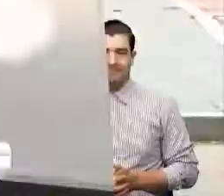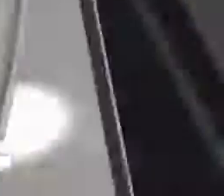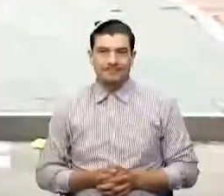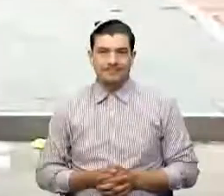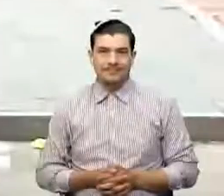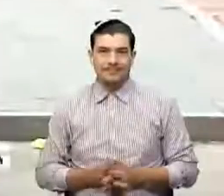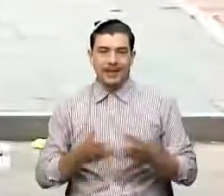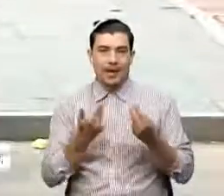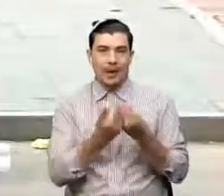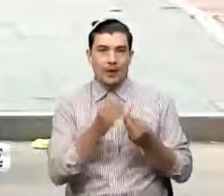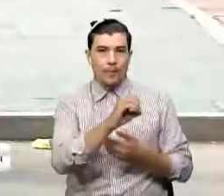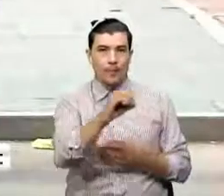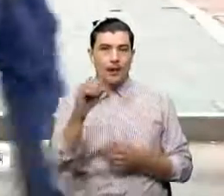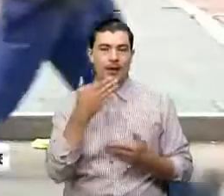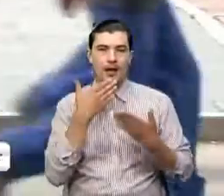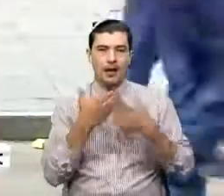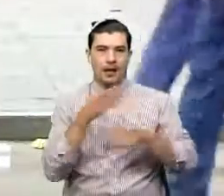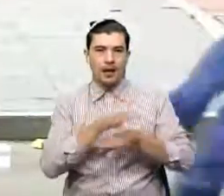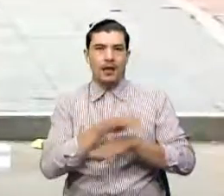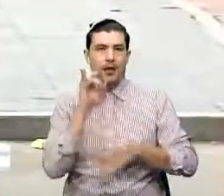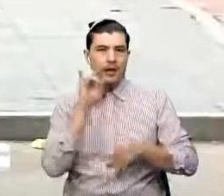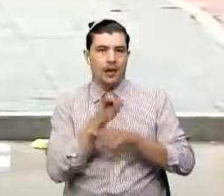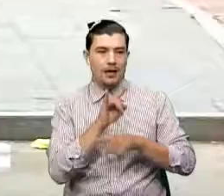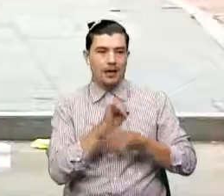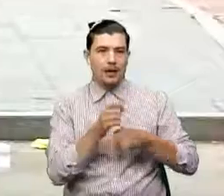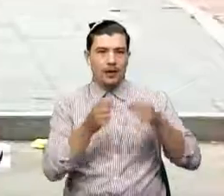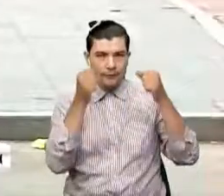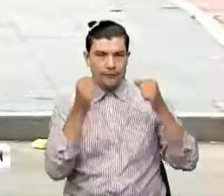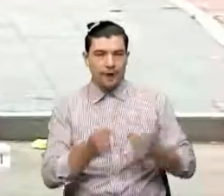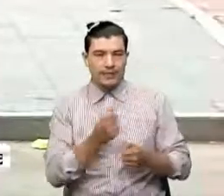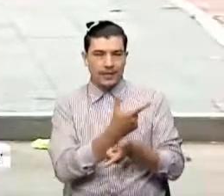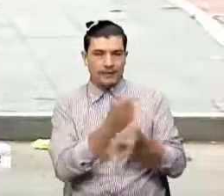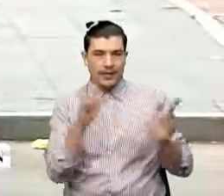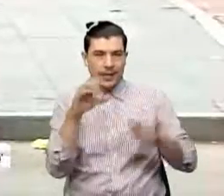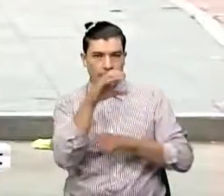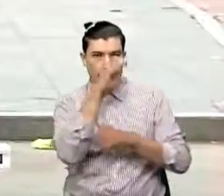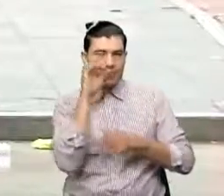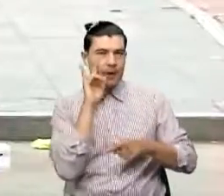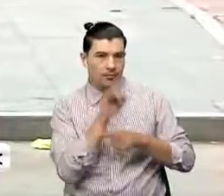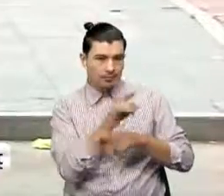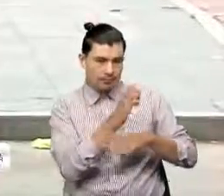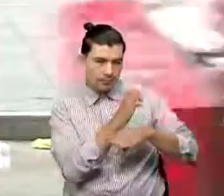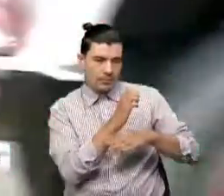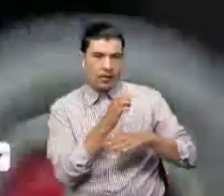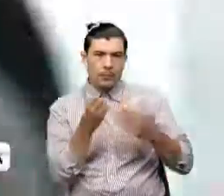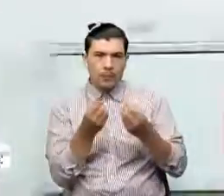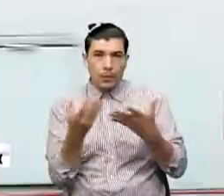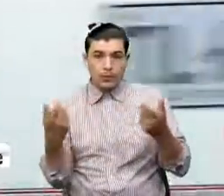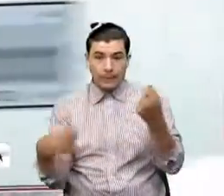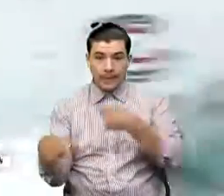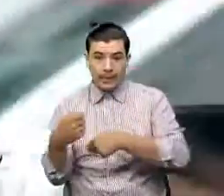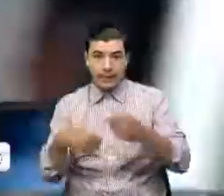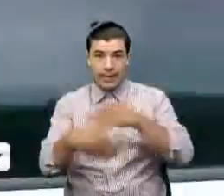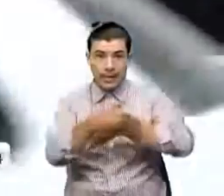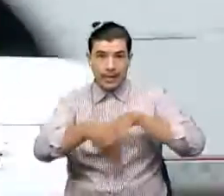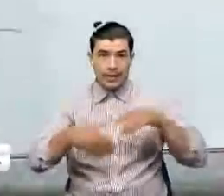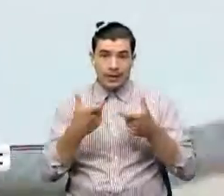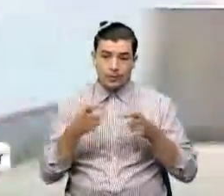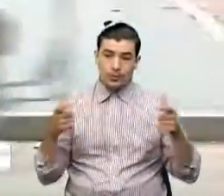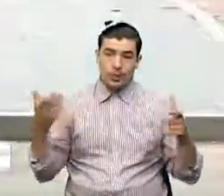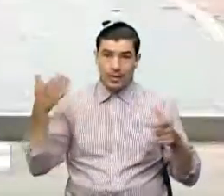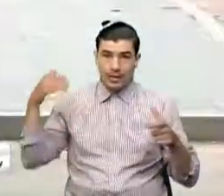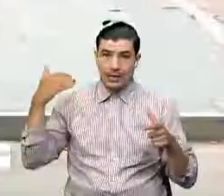compañeros muy buenas tardes pues según la veeduría fuerza y libertad colombia en cúcuta la informalidad ha aumentado en un 50% en los últimos